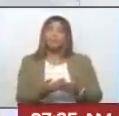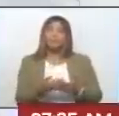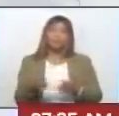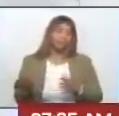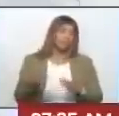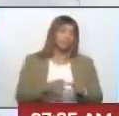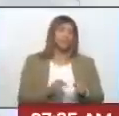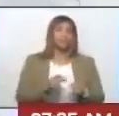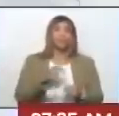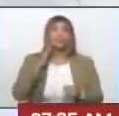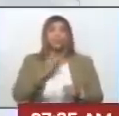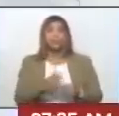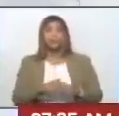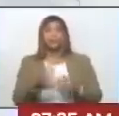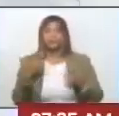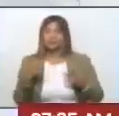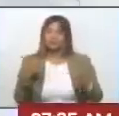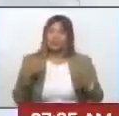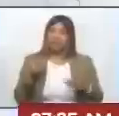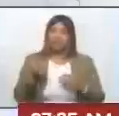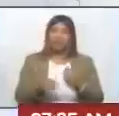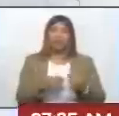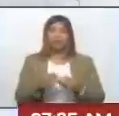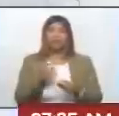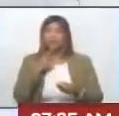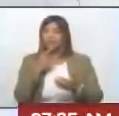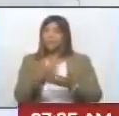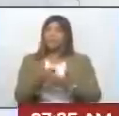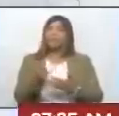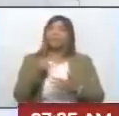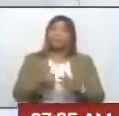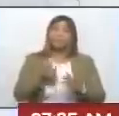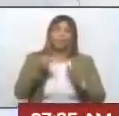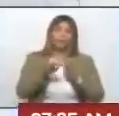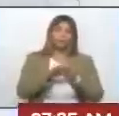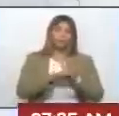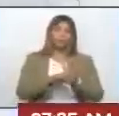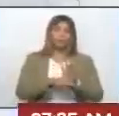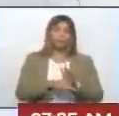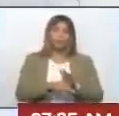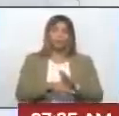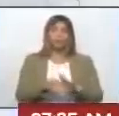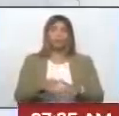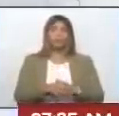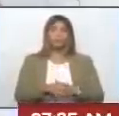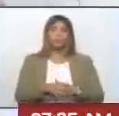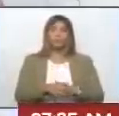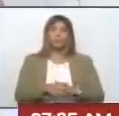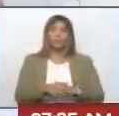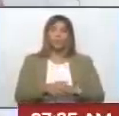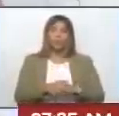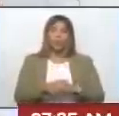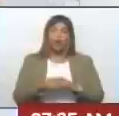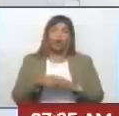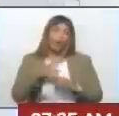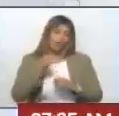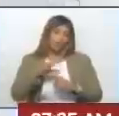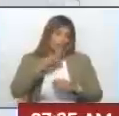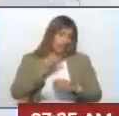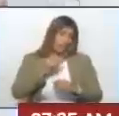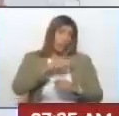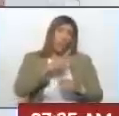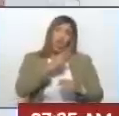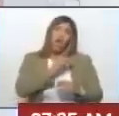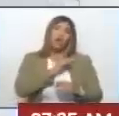intervenciones militares, que aplauden y piden más medidas coercitivas unilaterales. Obviamente no quieren al país,